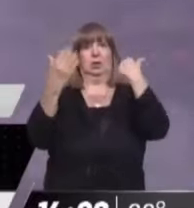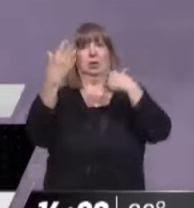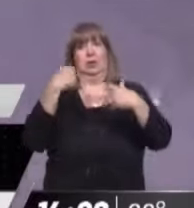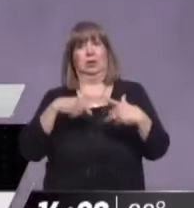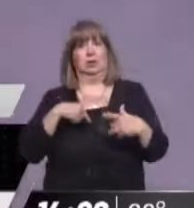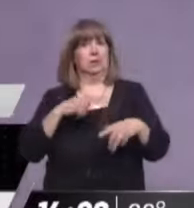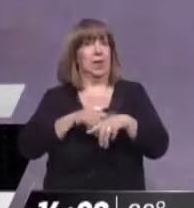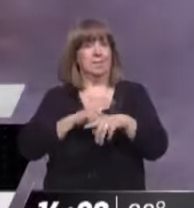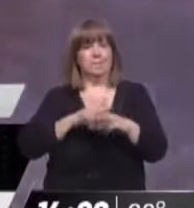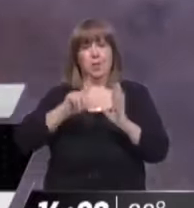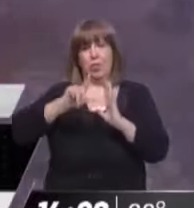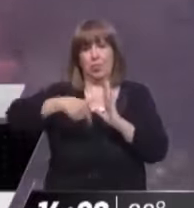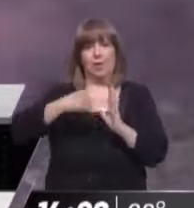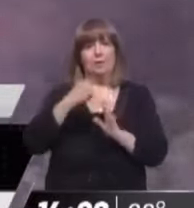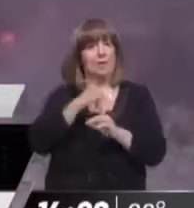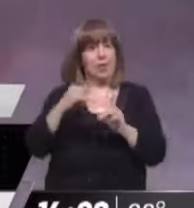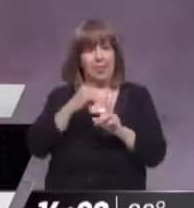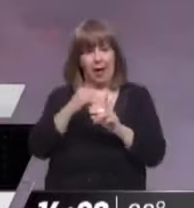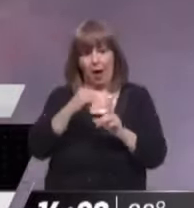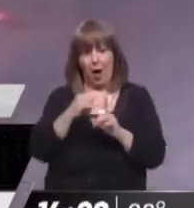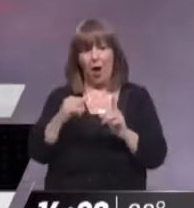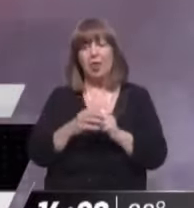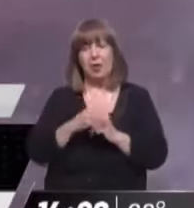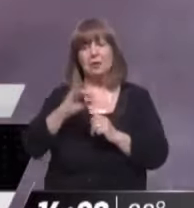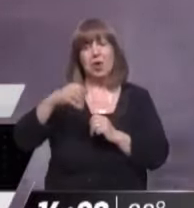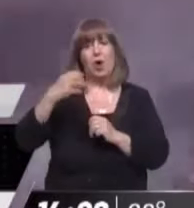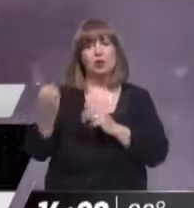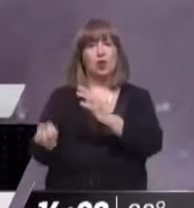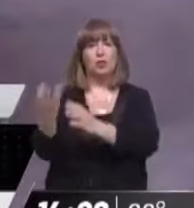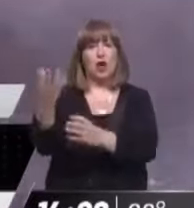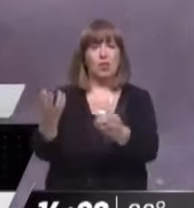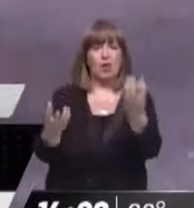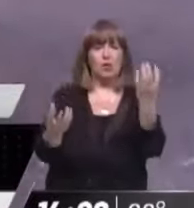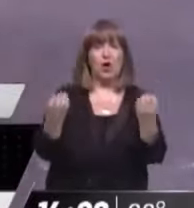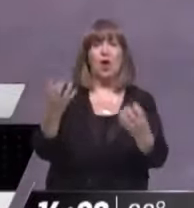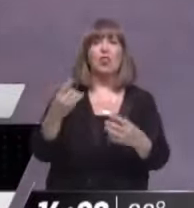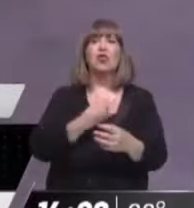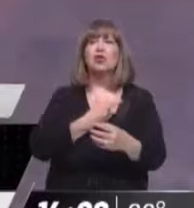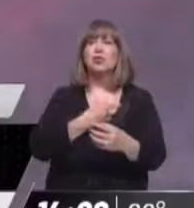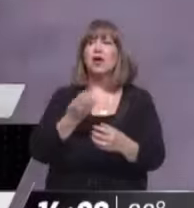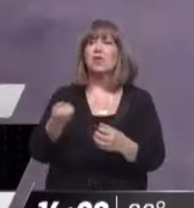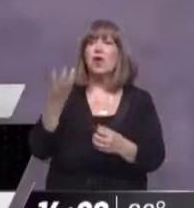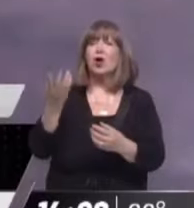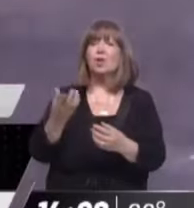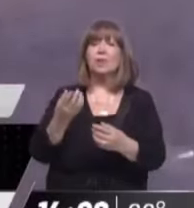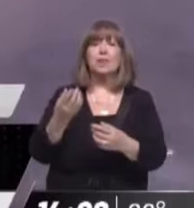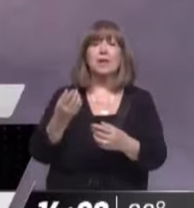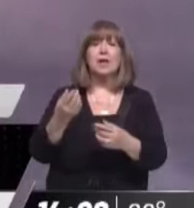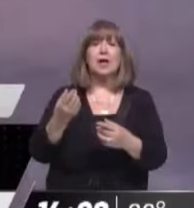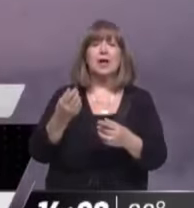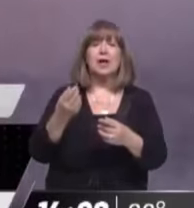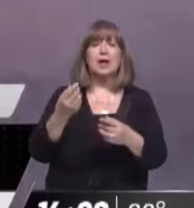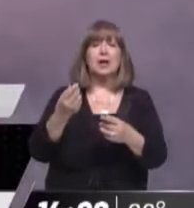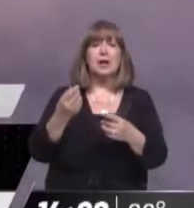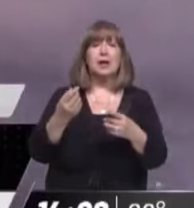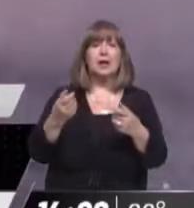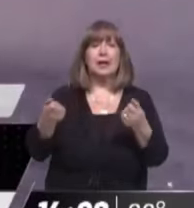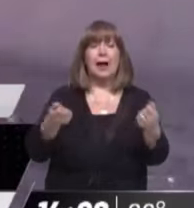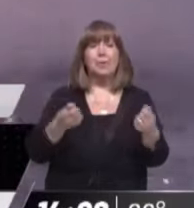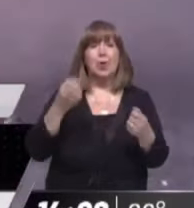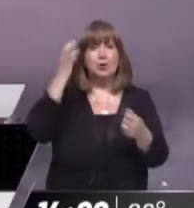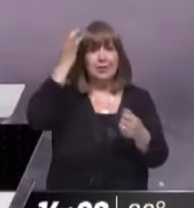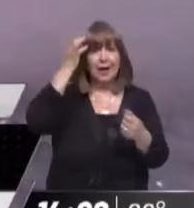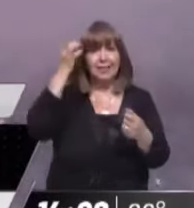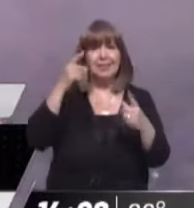bastante salida. ¿Hay otros focos en otros lugares? Exacto, sí. Entonces, tenemos otros. Está en el camión 30, mirá.